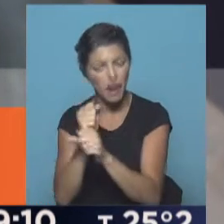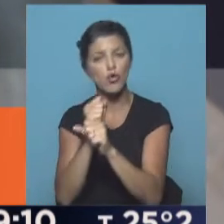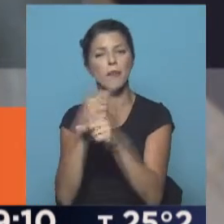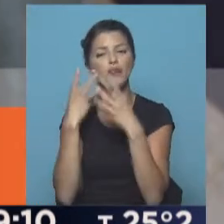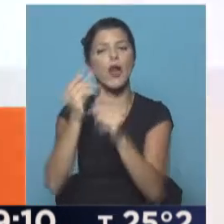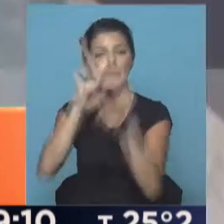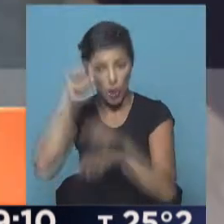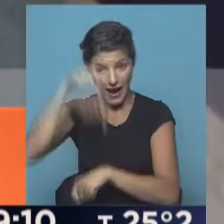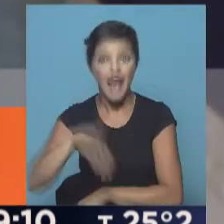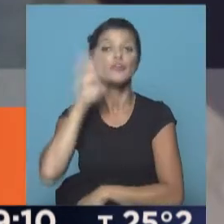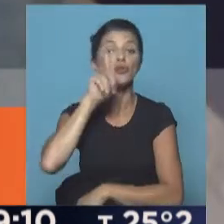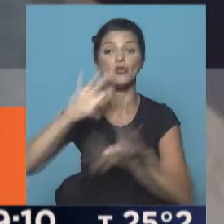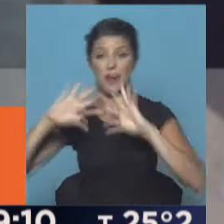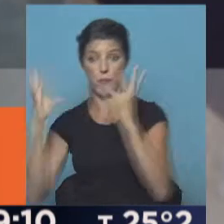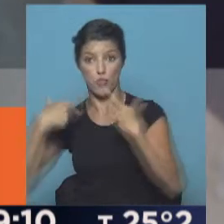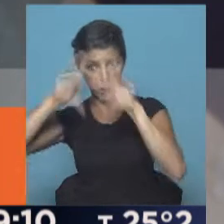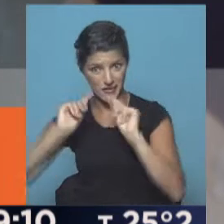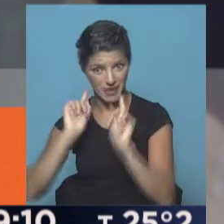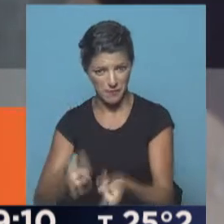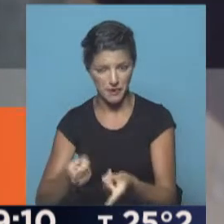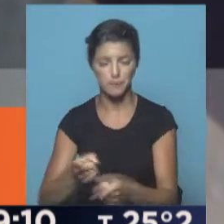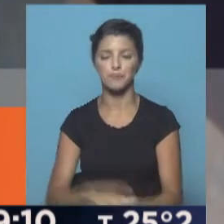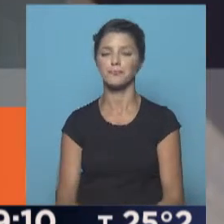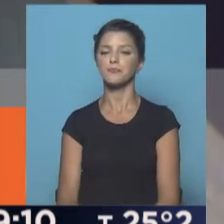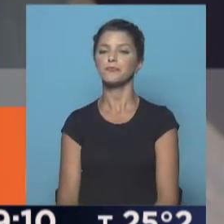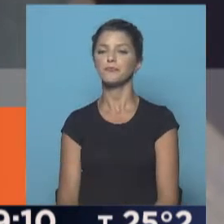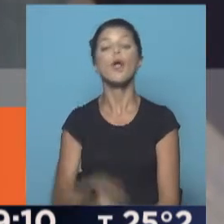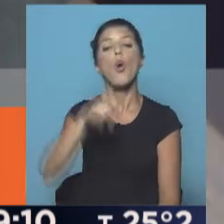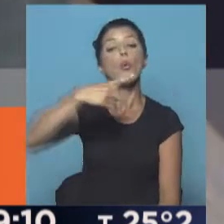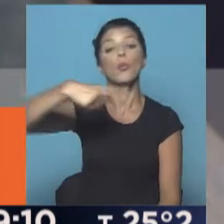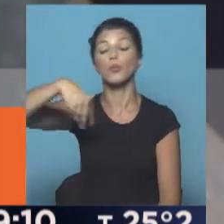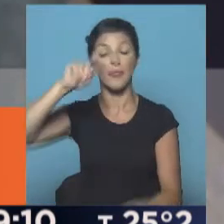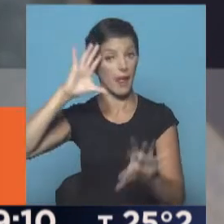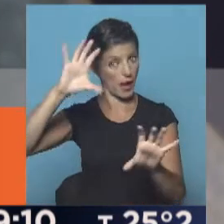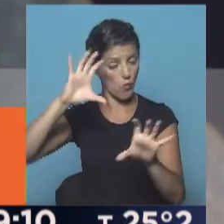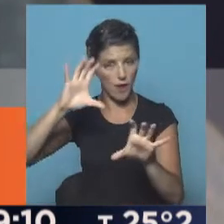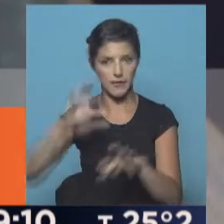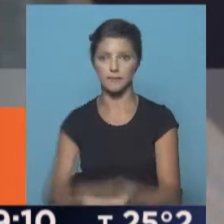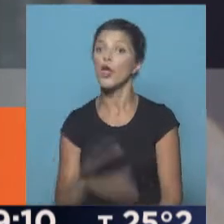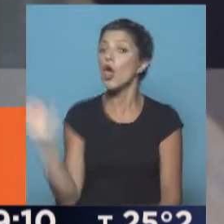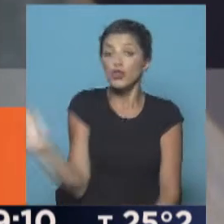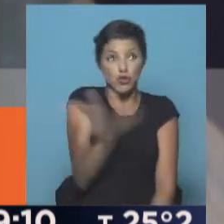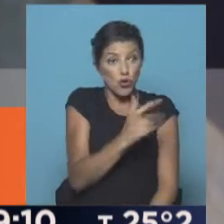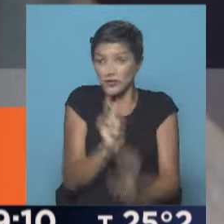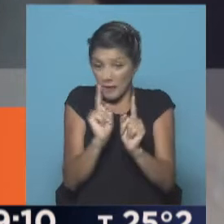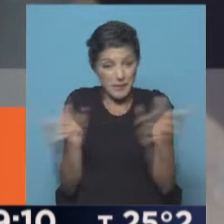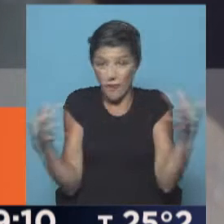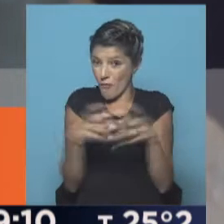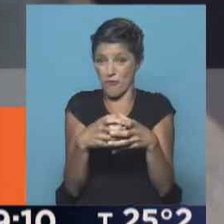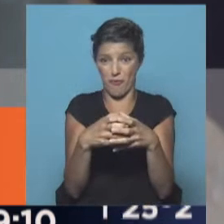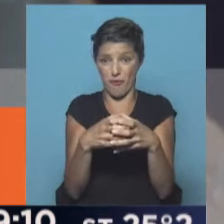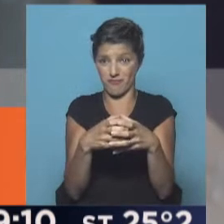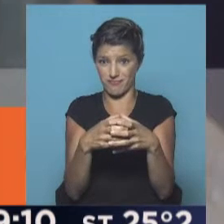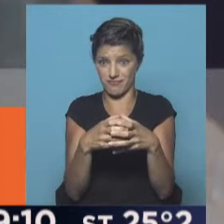todo el mundo. Tenemos que recordar que todos estamos en un equipo.